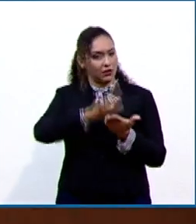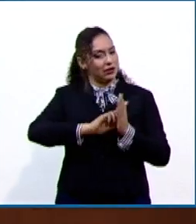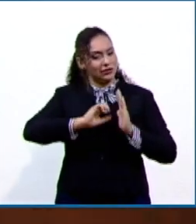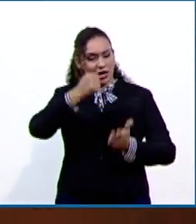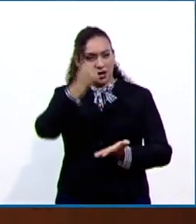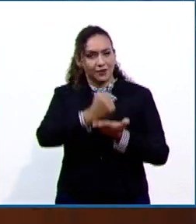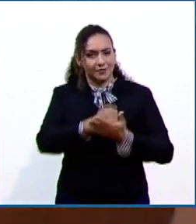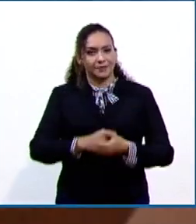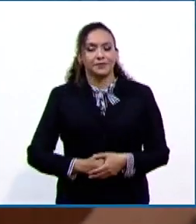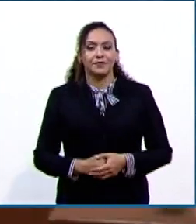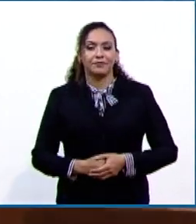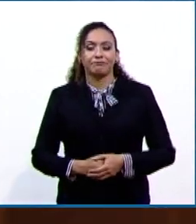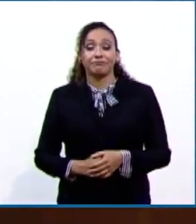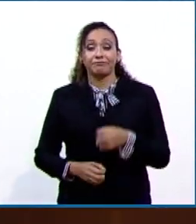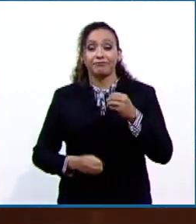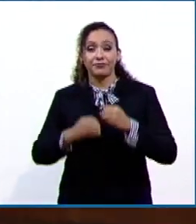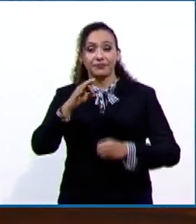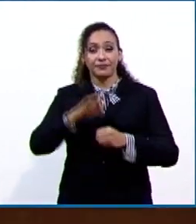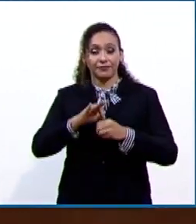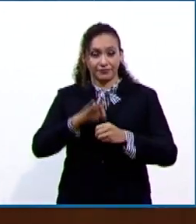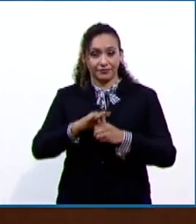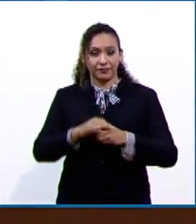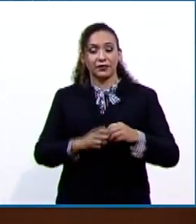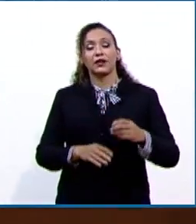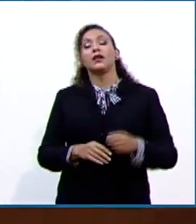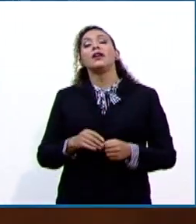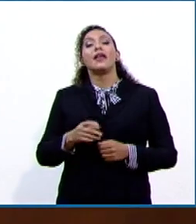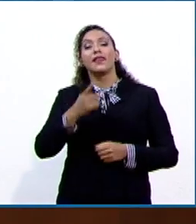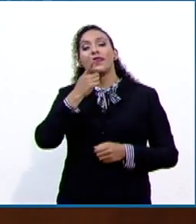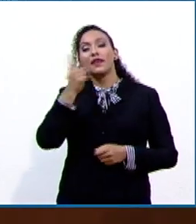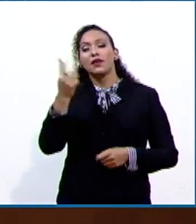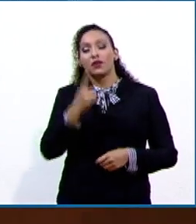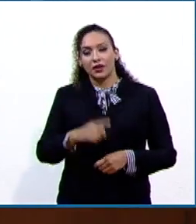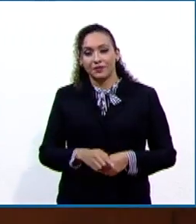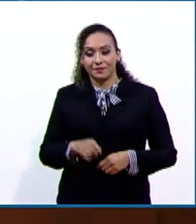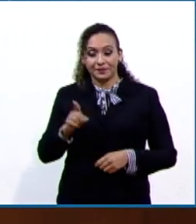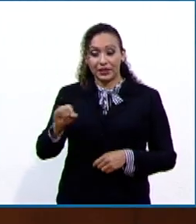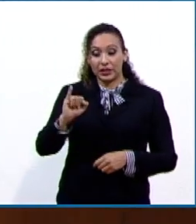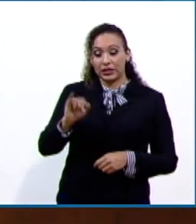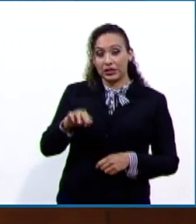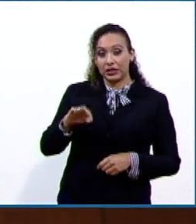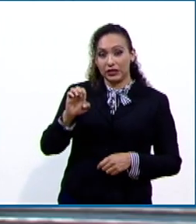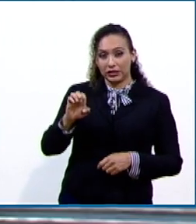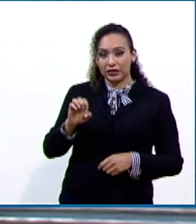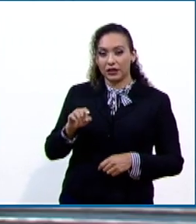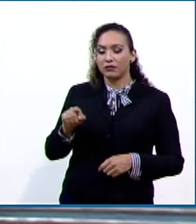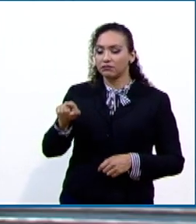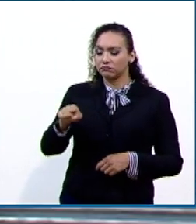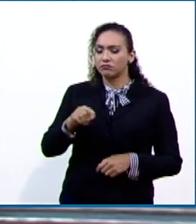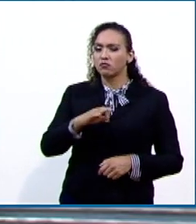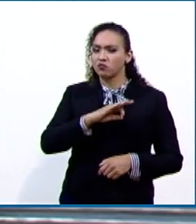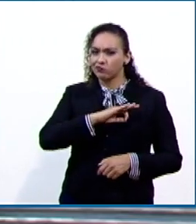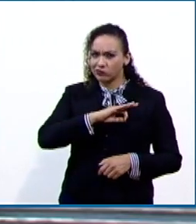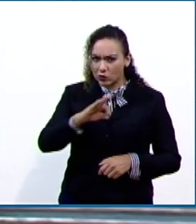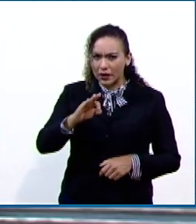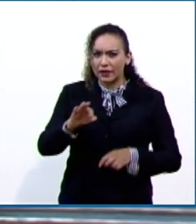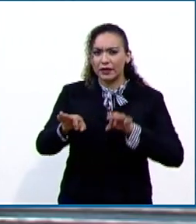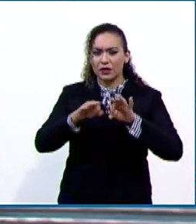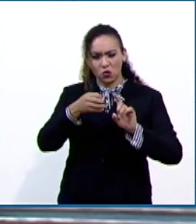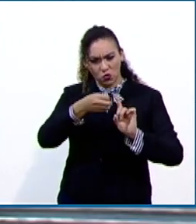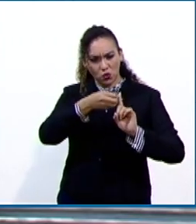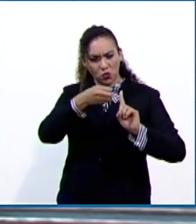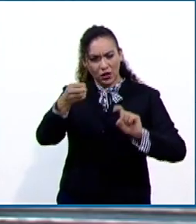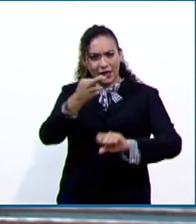El Tribunal Electoral del Poder Judicial de la Federación determinó que el Instituto Nacional Electoral puede continuar con la organización